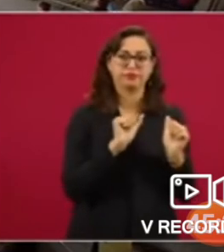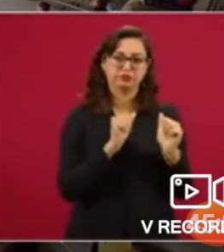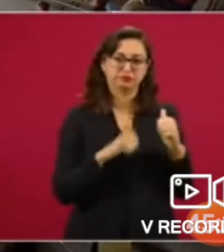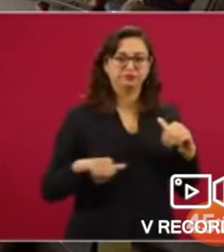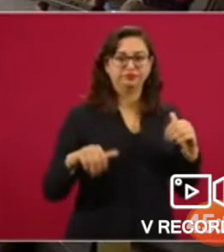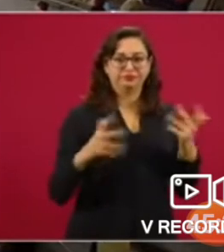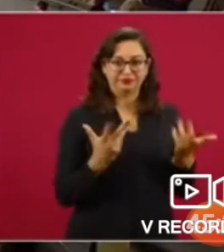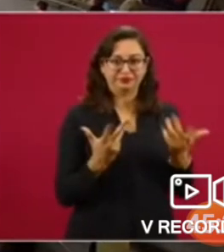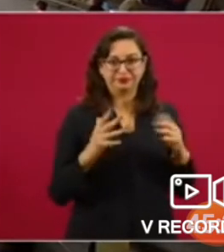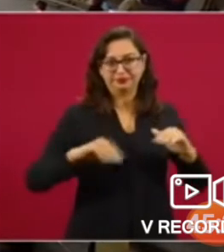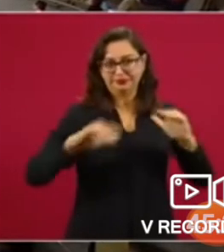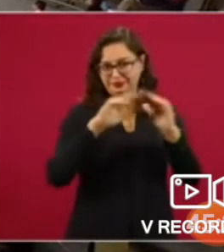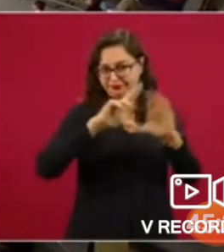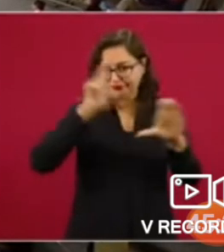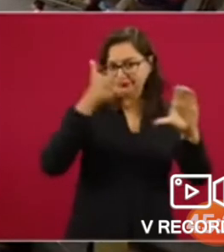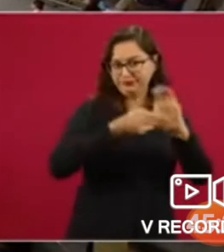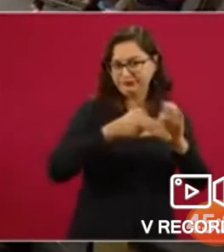tiempo